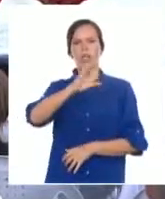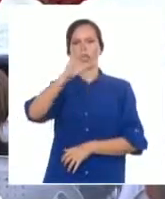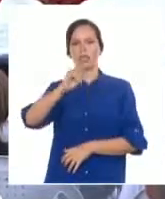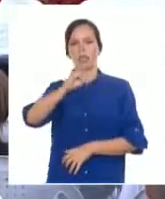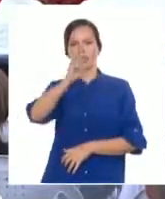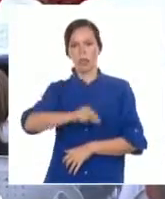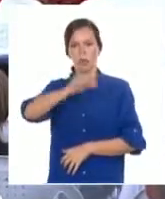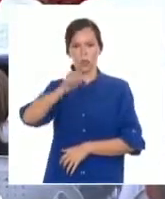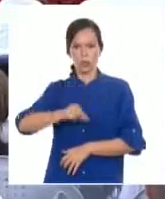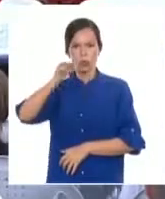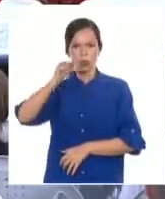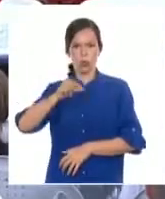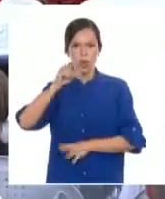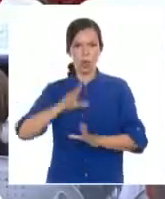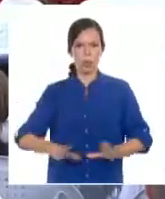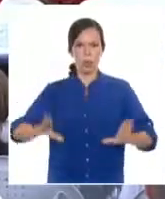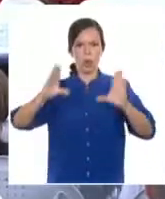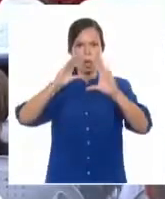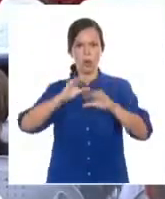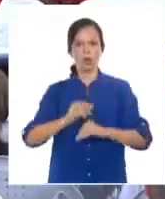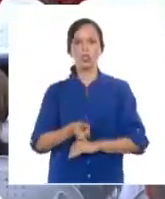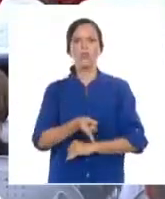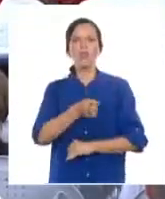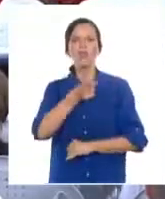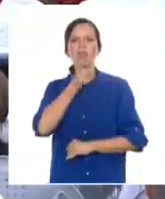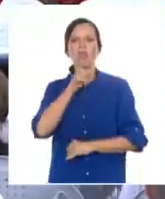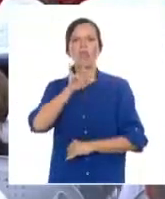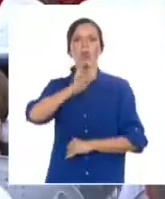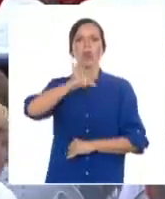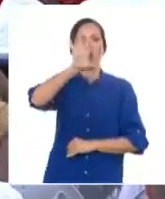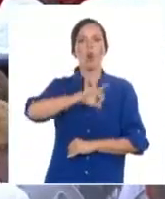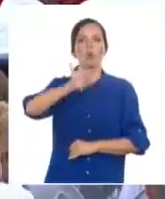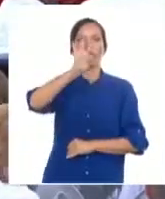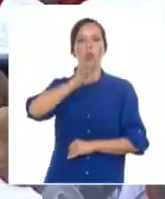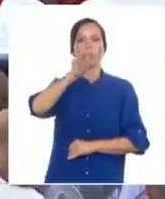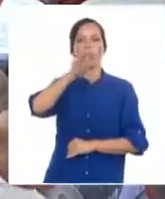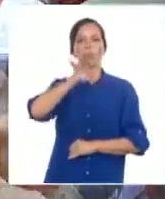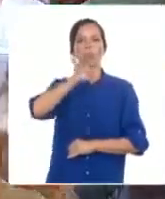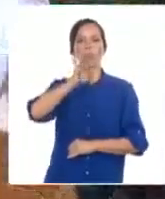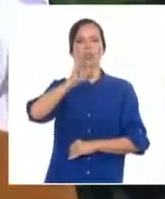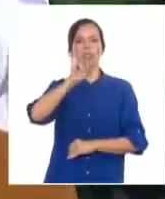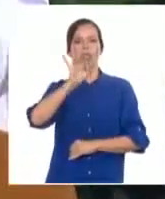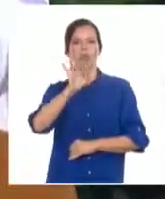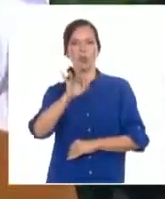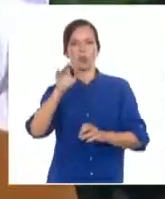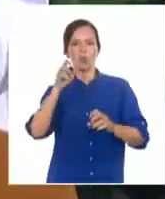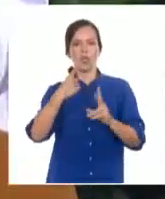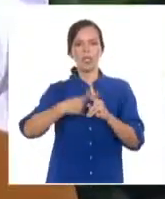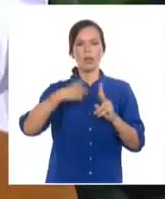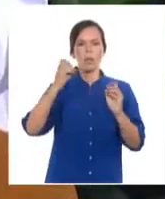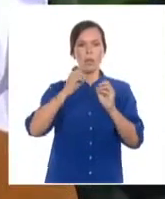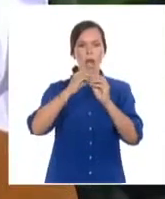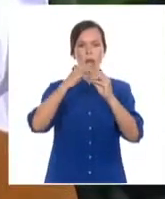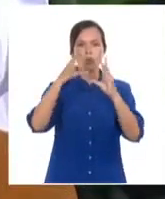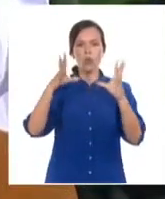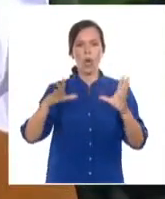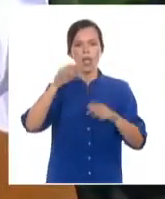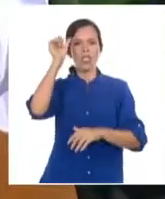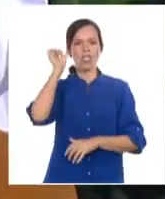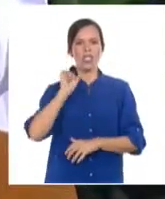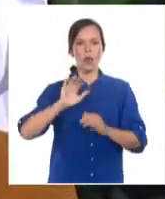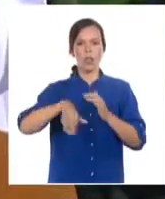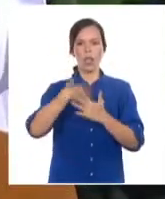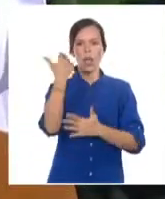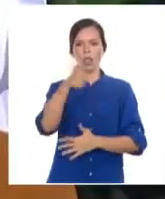noche del viernes 9 de octubre de 1868 y durante la madrugada del sábado 10 se concentraron